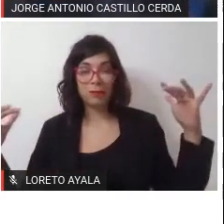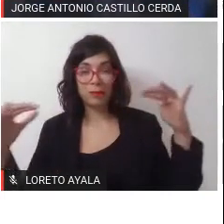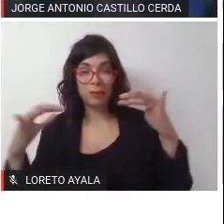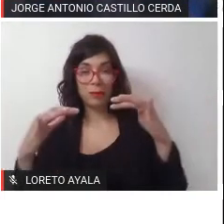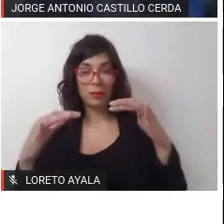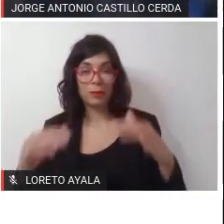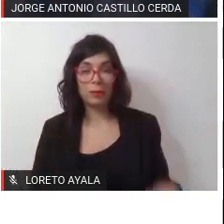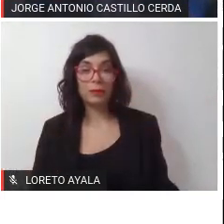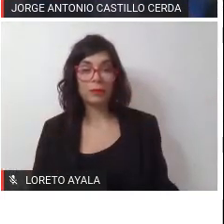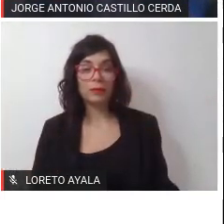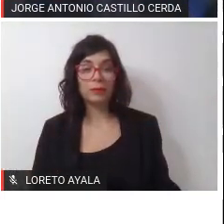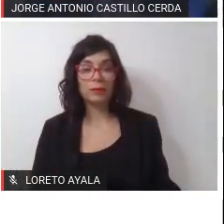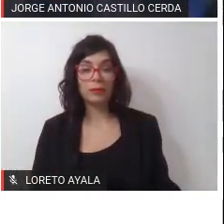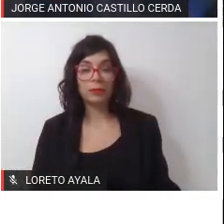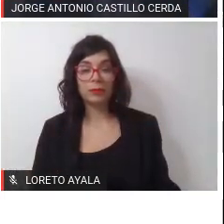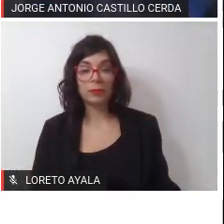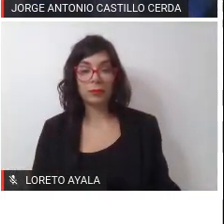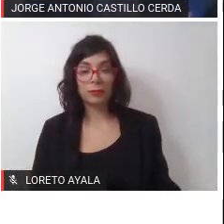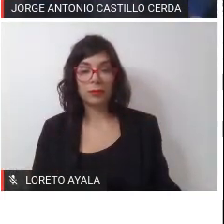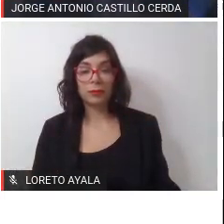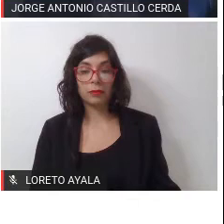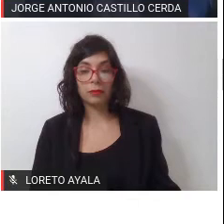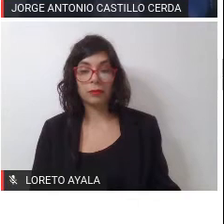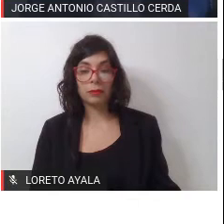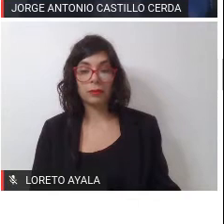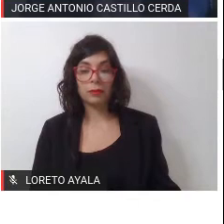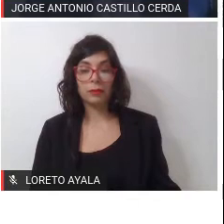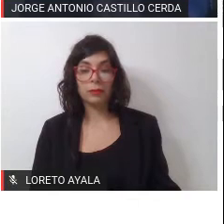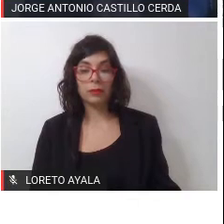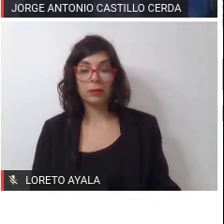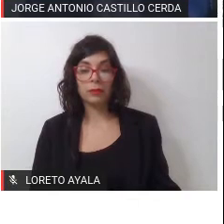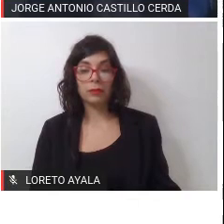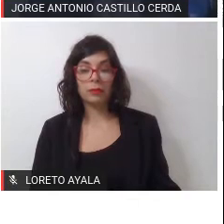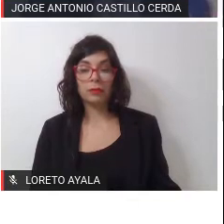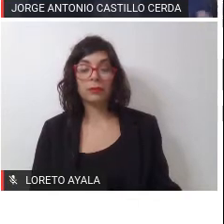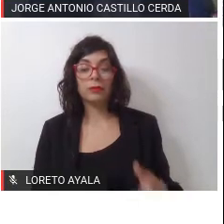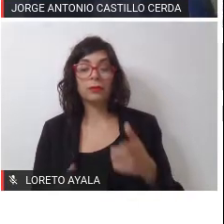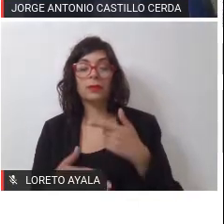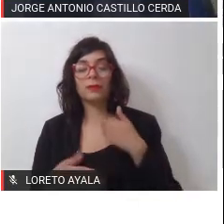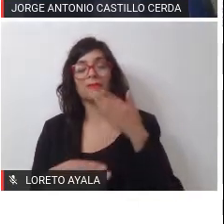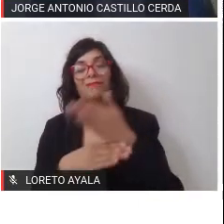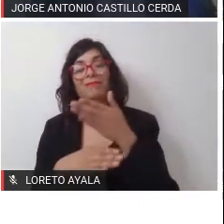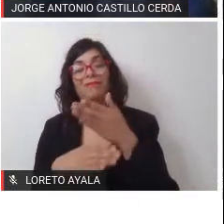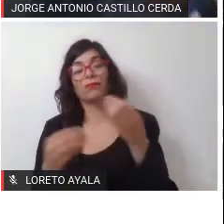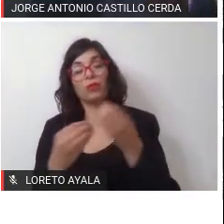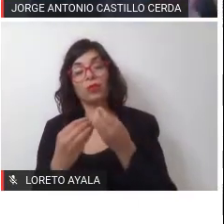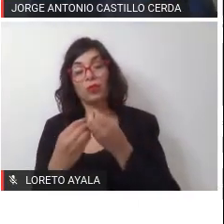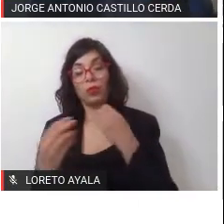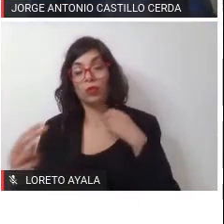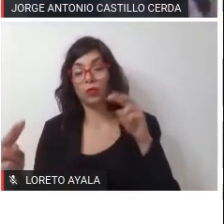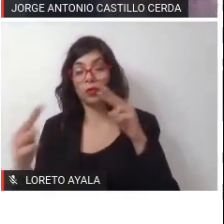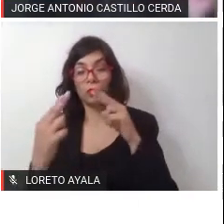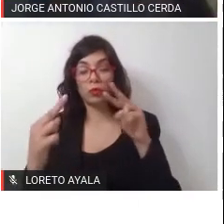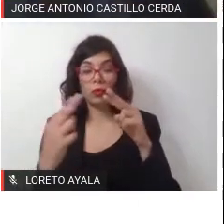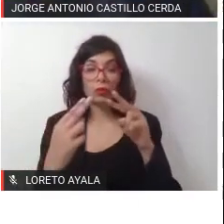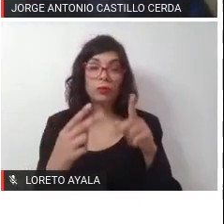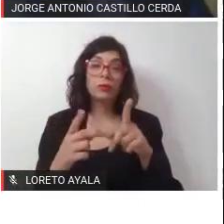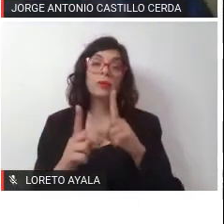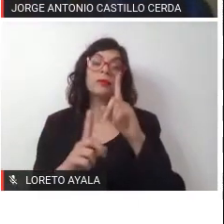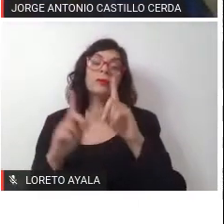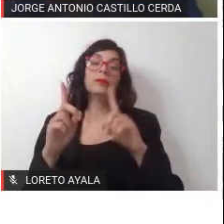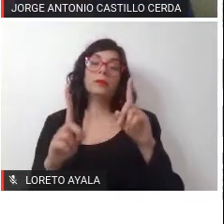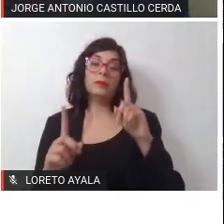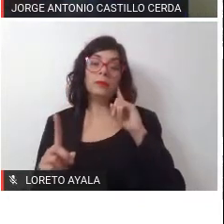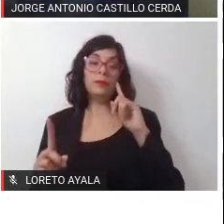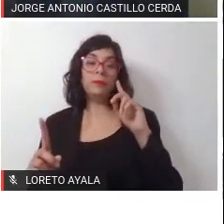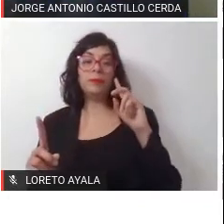apoteósico, hoy día ya hasta va en más de un encuentro. De hecho, hay algunos que hacen el encuentro deportivo, el encuentro